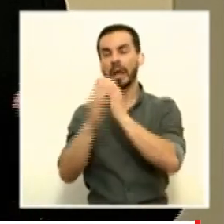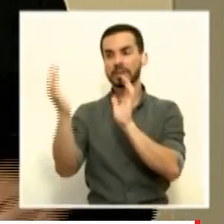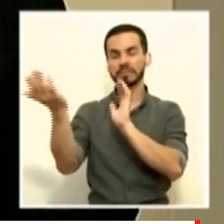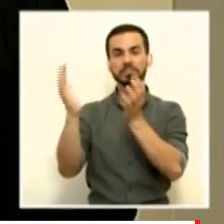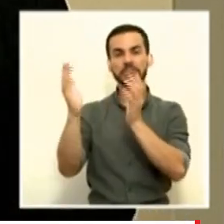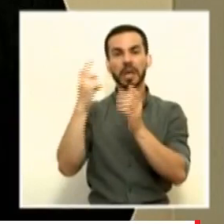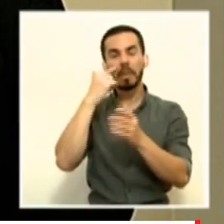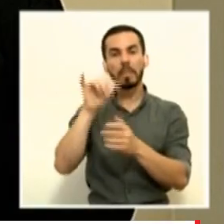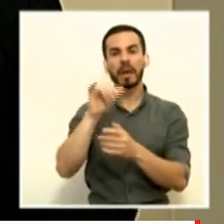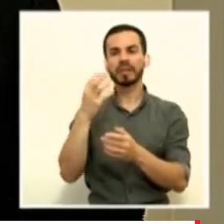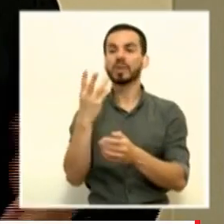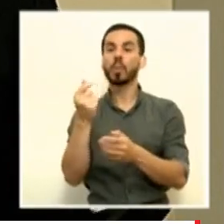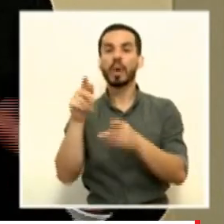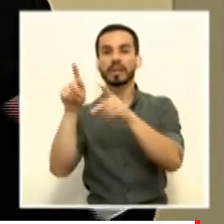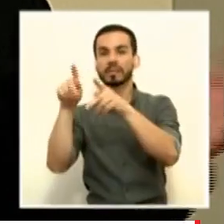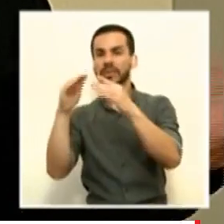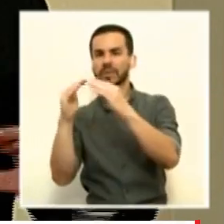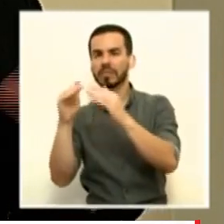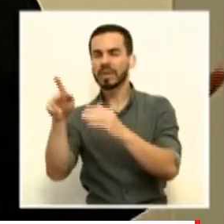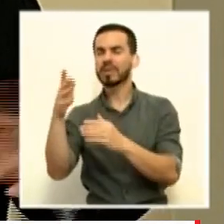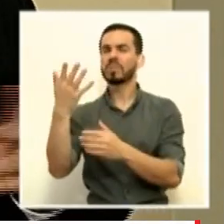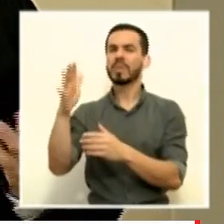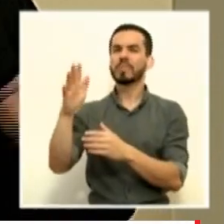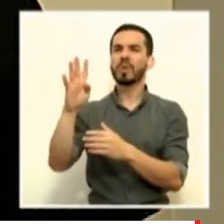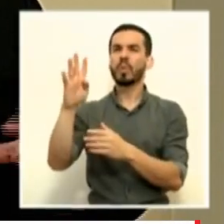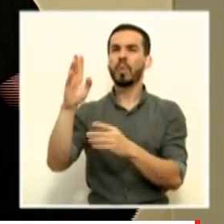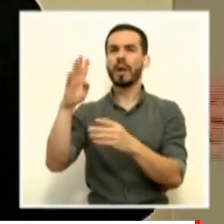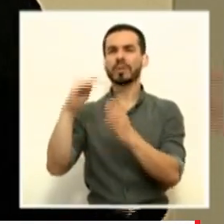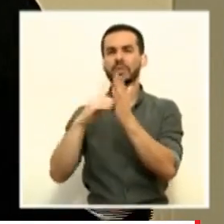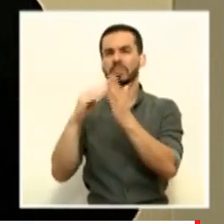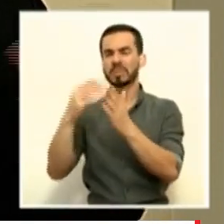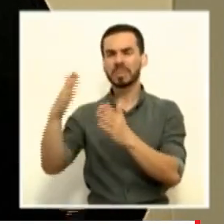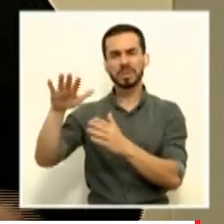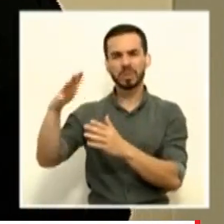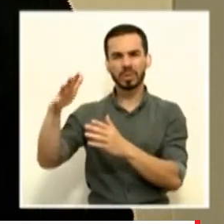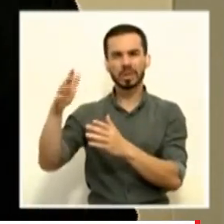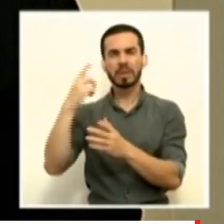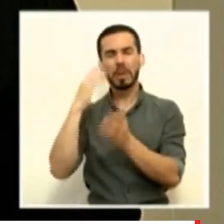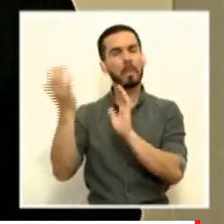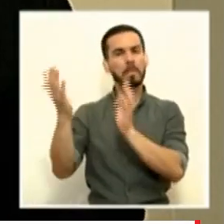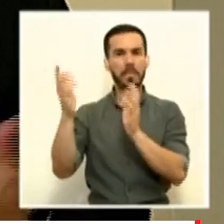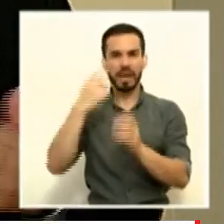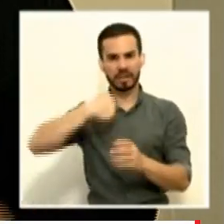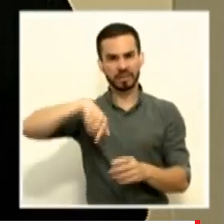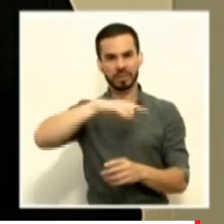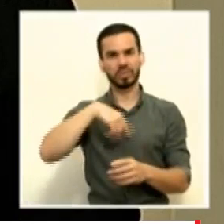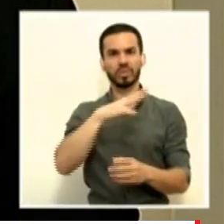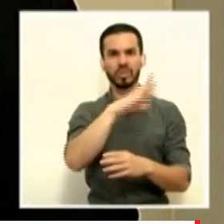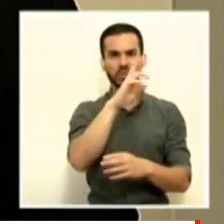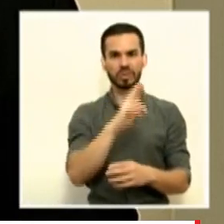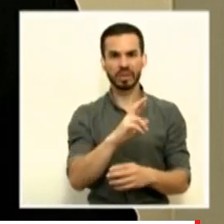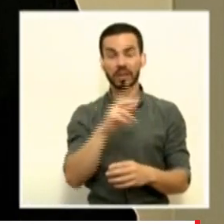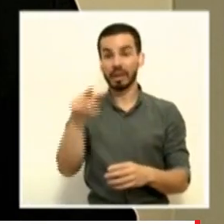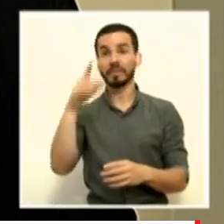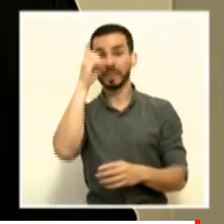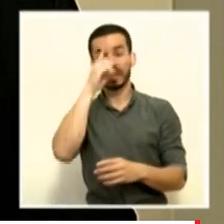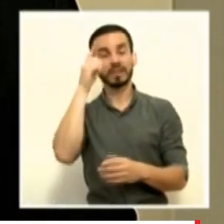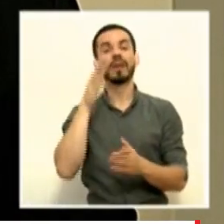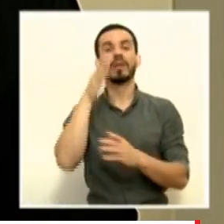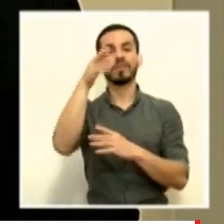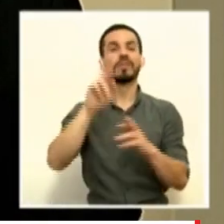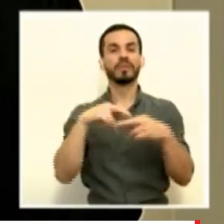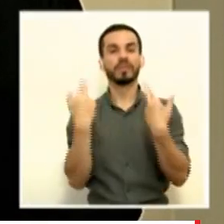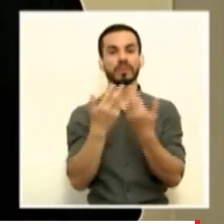de población. Ellos tienen, creo que 4 millones y resto, parecido, ¿verdad? El doctor Salas también participó de